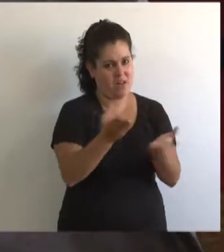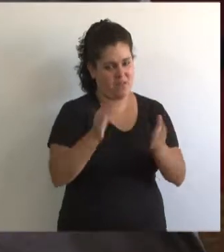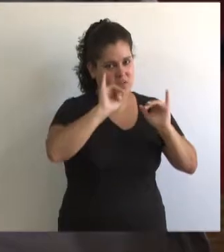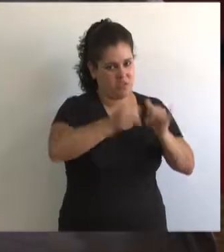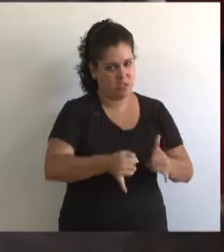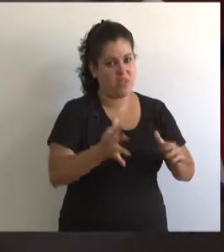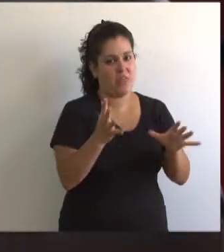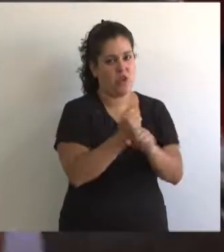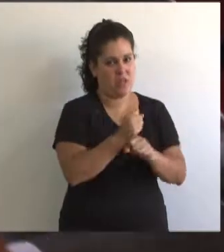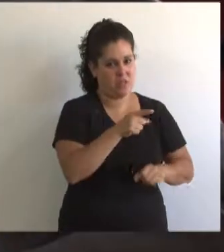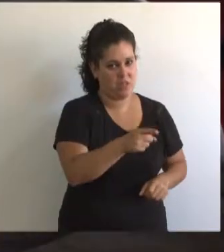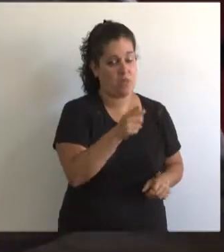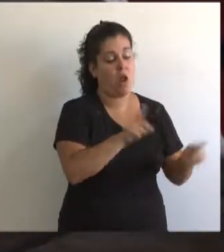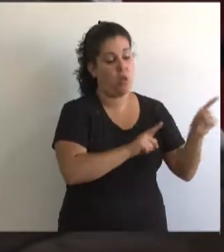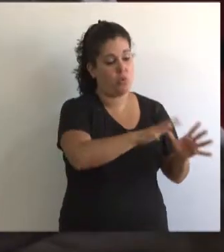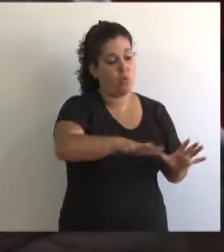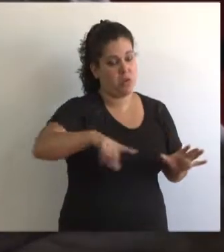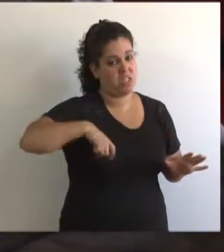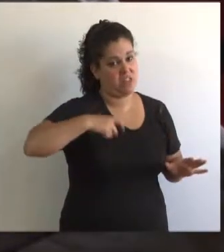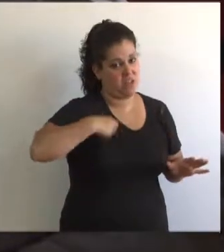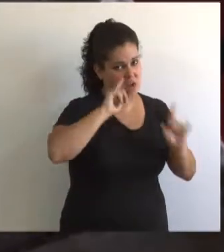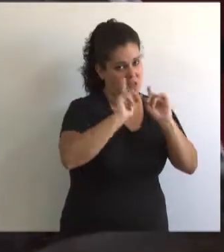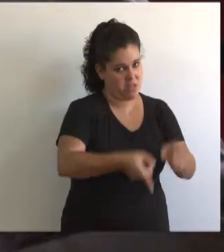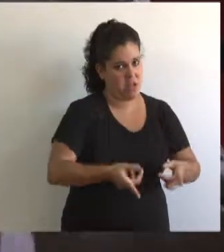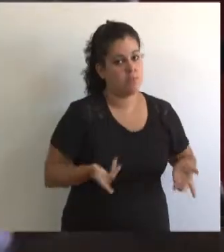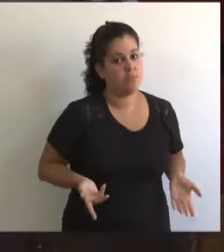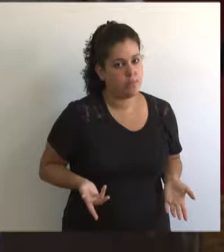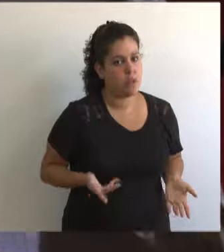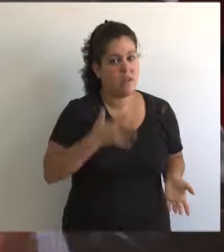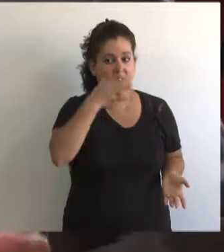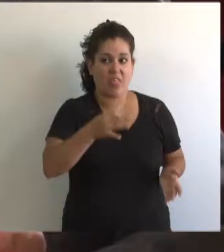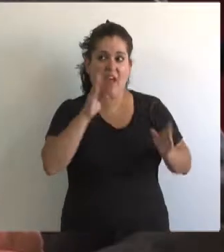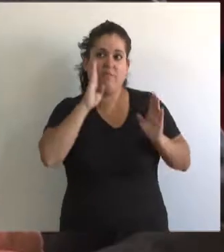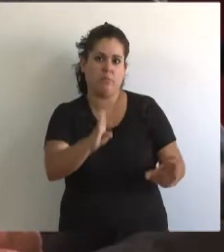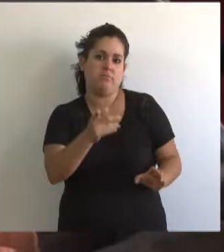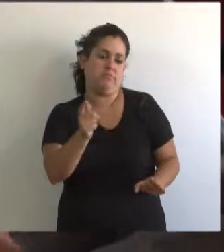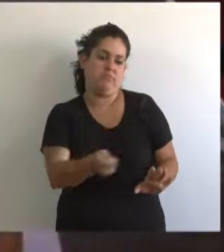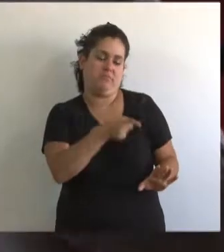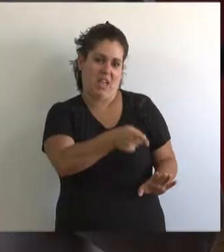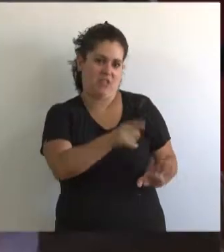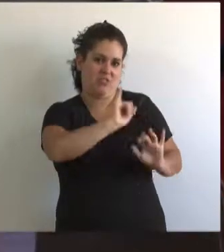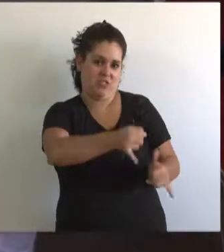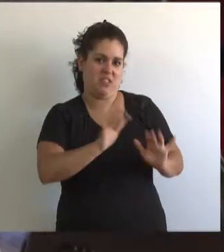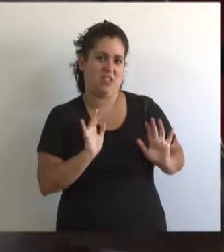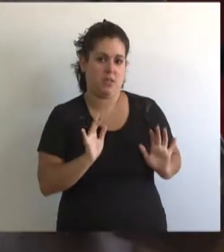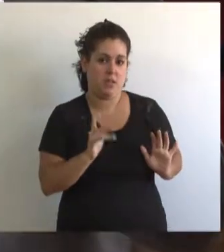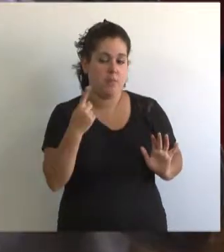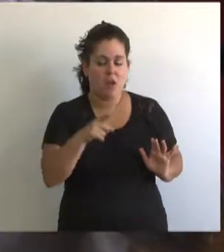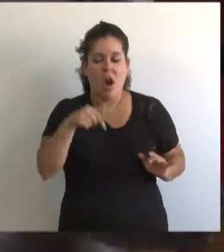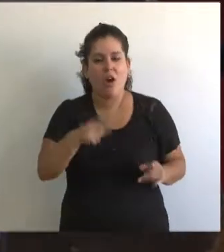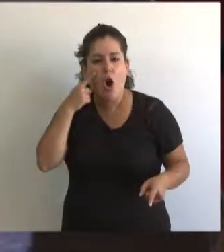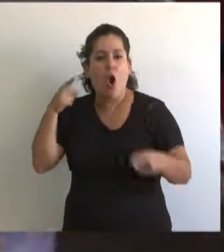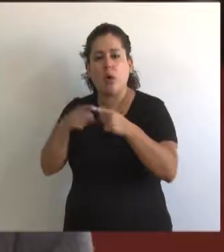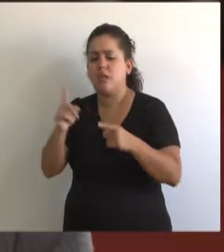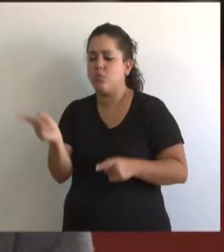algunos casos algunos sectores sindicales que en definitiva al beneficiario. Pero vamos